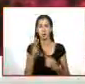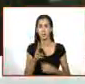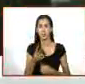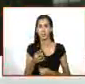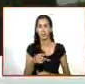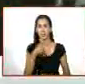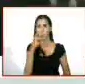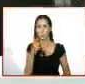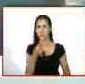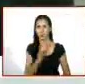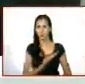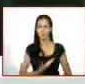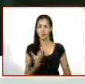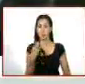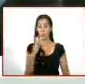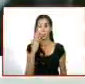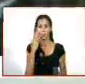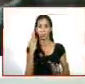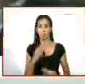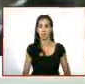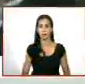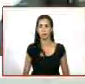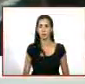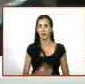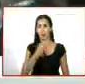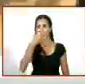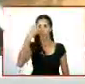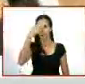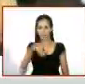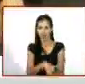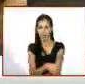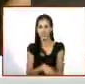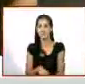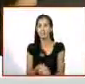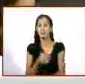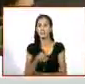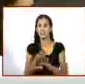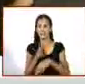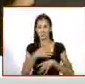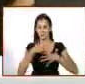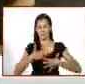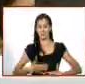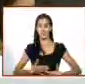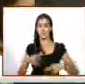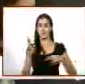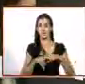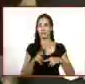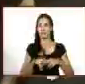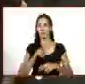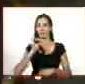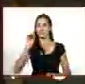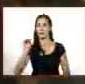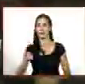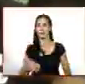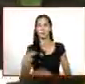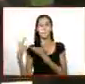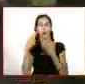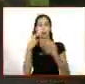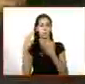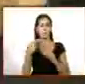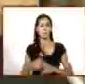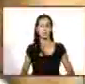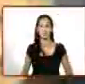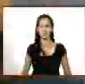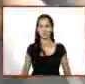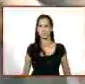envuelve al presidente colombiano no pasó por alto. El cantante de Calle 13 con una camiseta negra llamó a Uribe paramilitar.